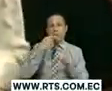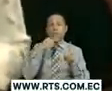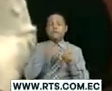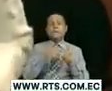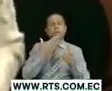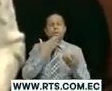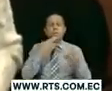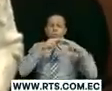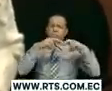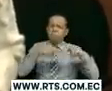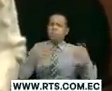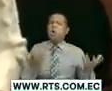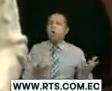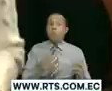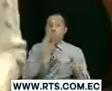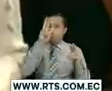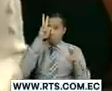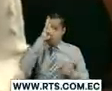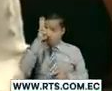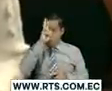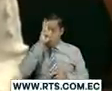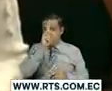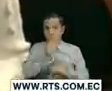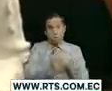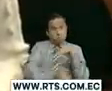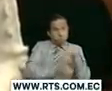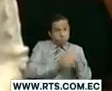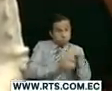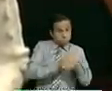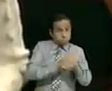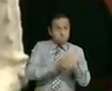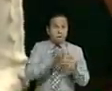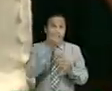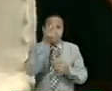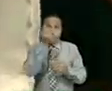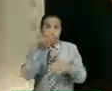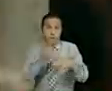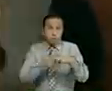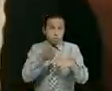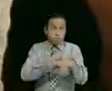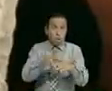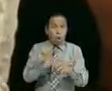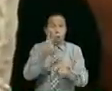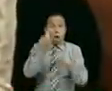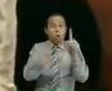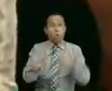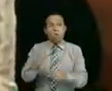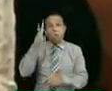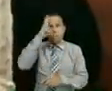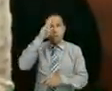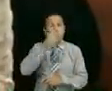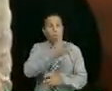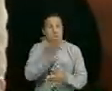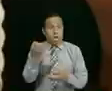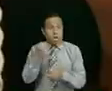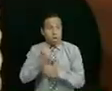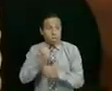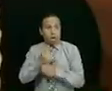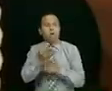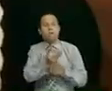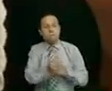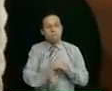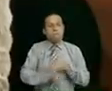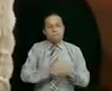Peculado, tráfico de influencias, alteración de evidencias y elementos de prueba. Tenemos también temas relacionados con cohecho,